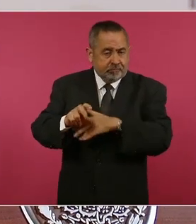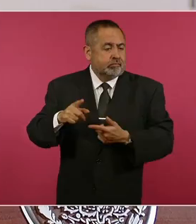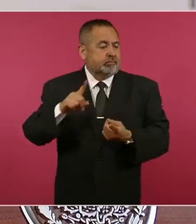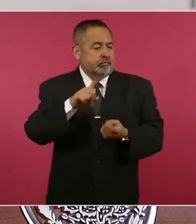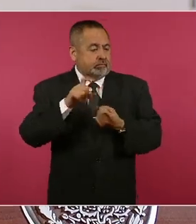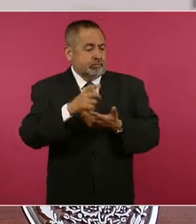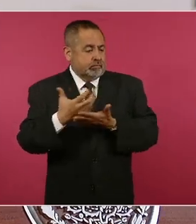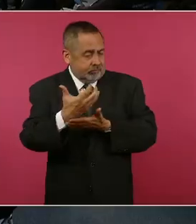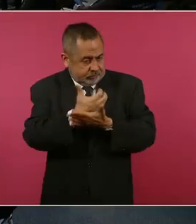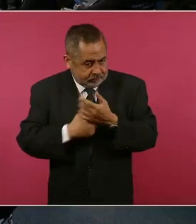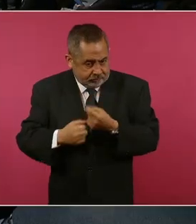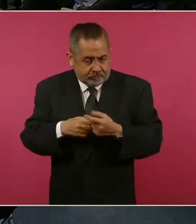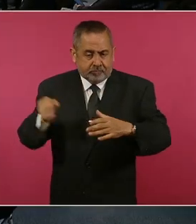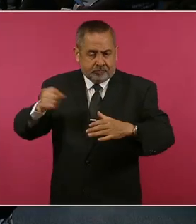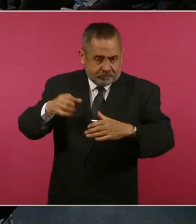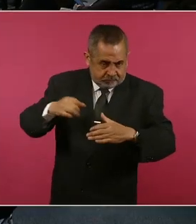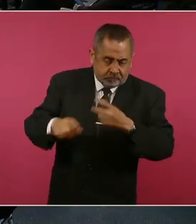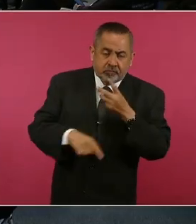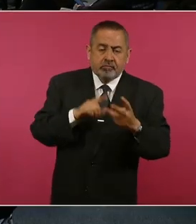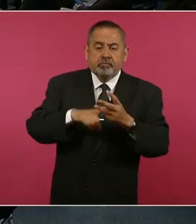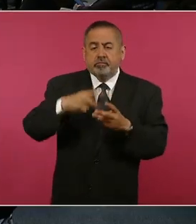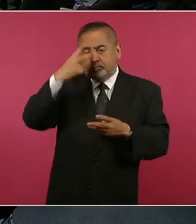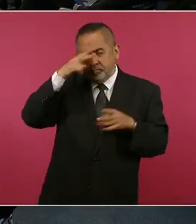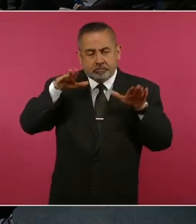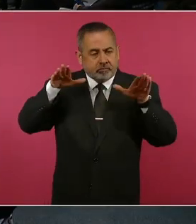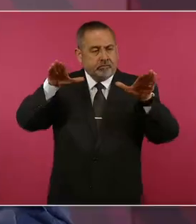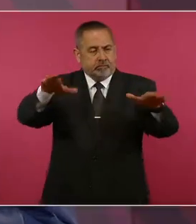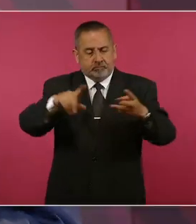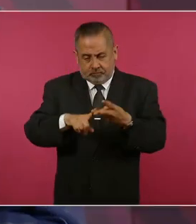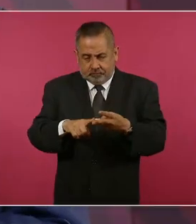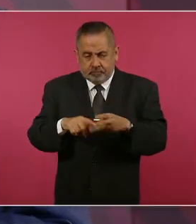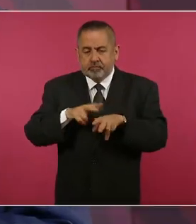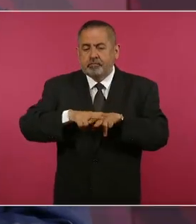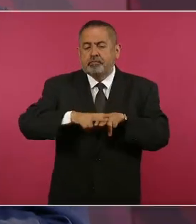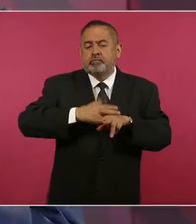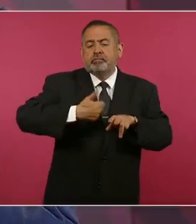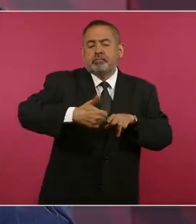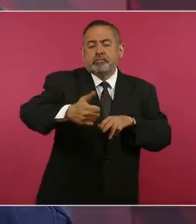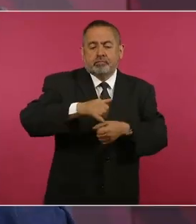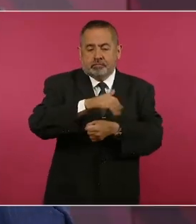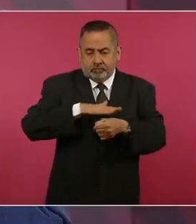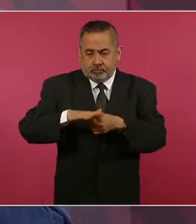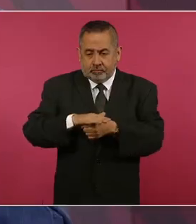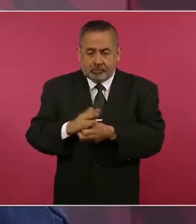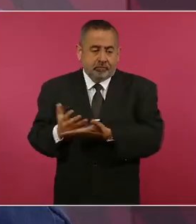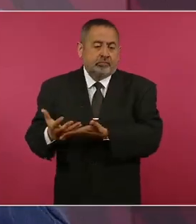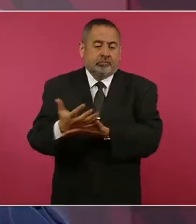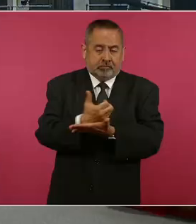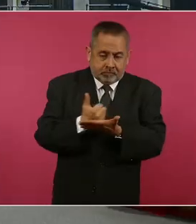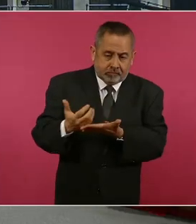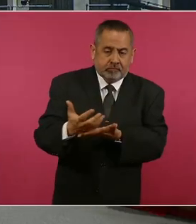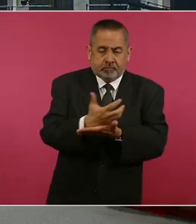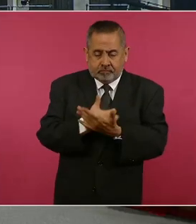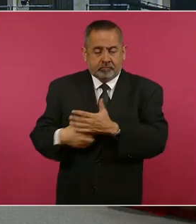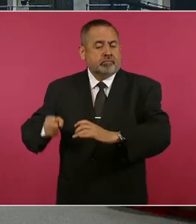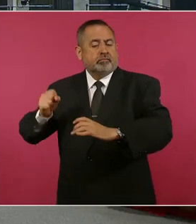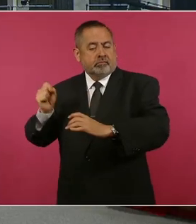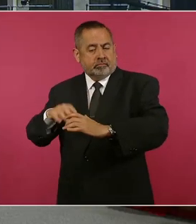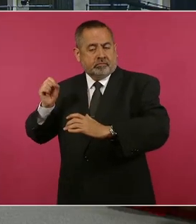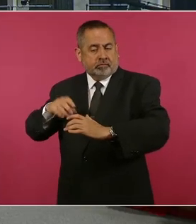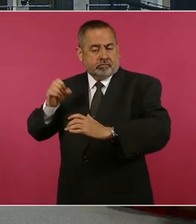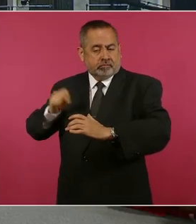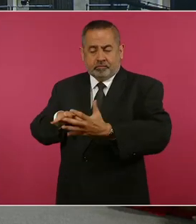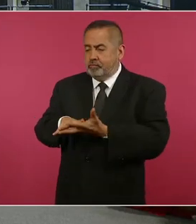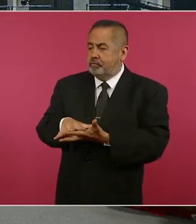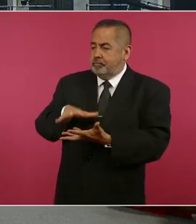como Mexicana de Aviación, como el Transísmico. Cuando tengan utilidades esas empresas